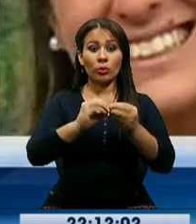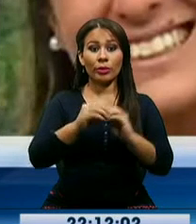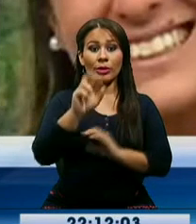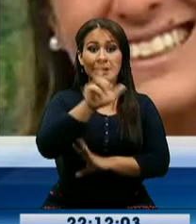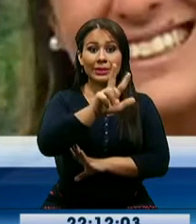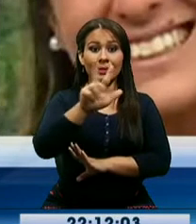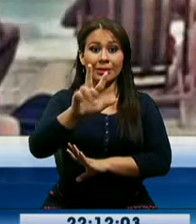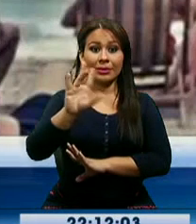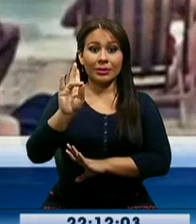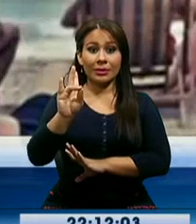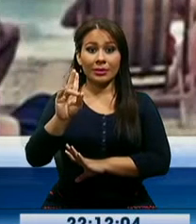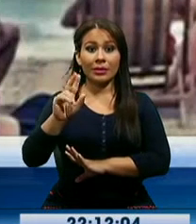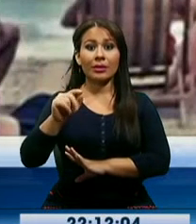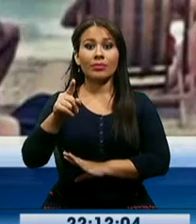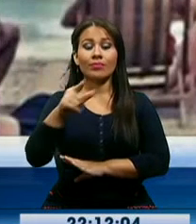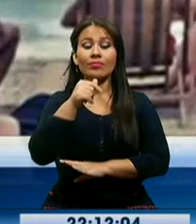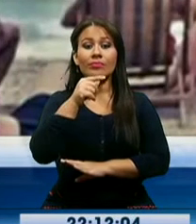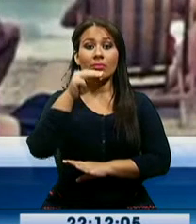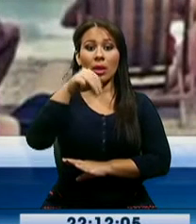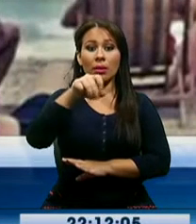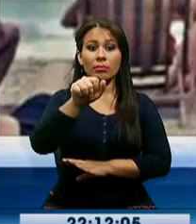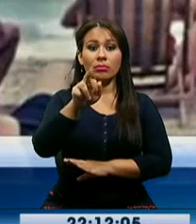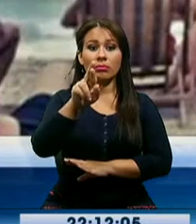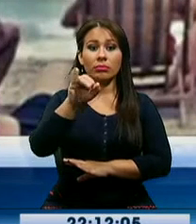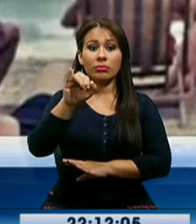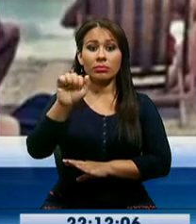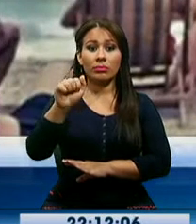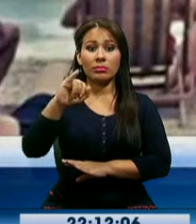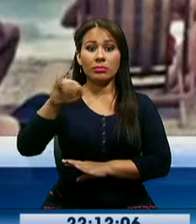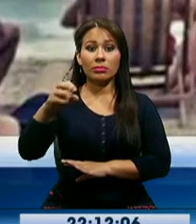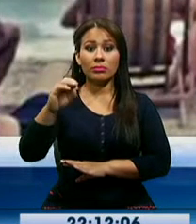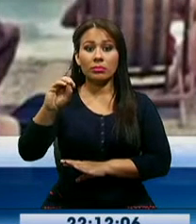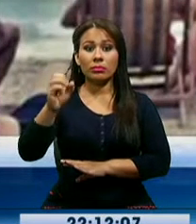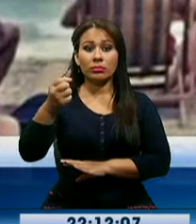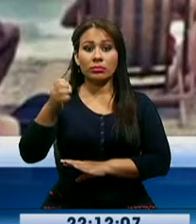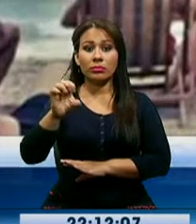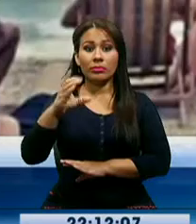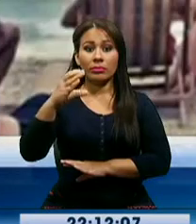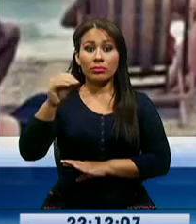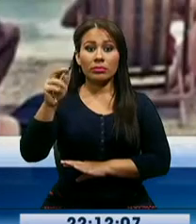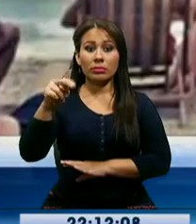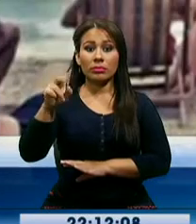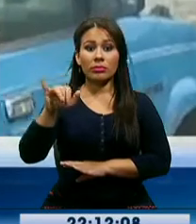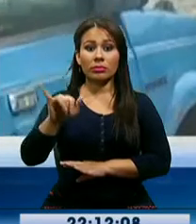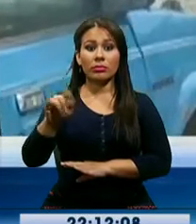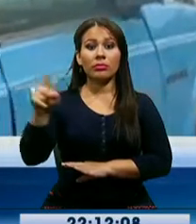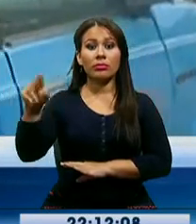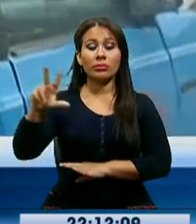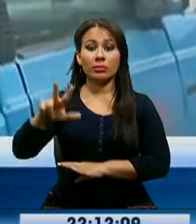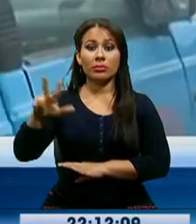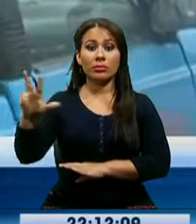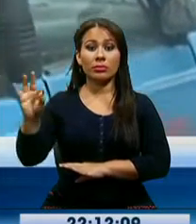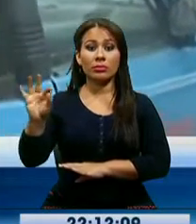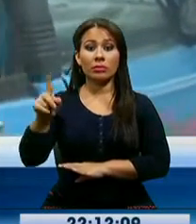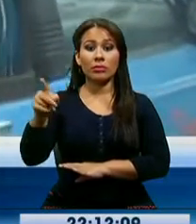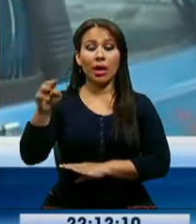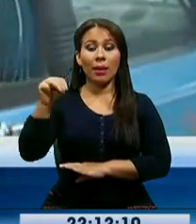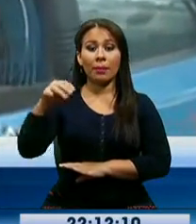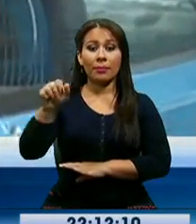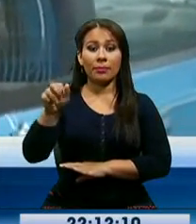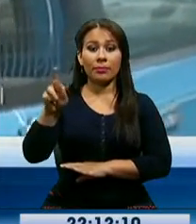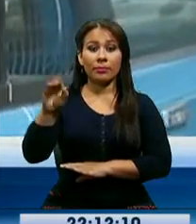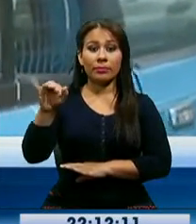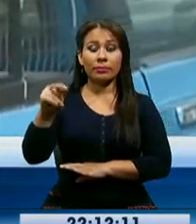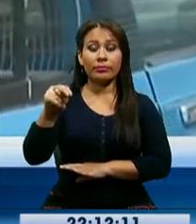337, presumiblemente María José Coni, y 350, presumiblemente Marina Menegazo. Personal asignado para esta diligencia